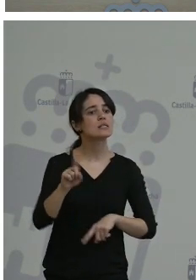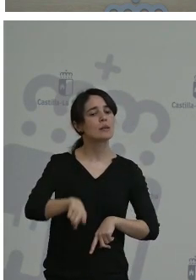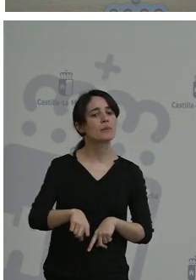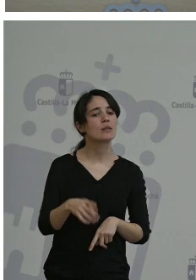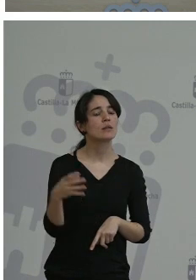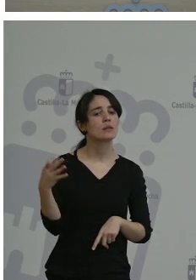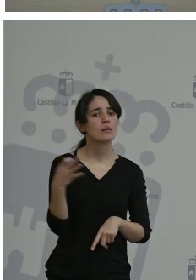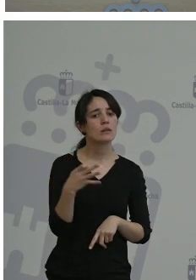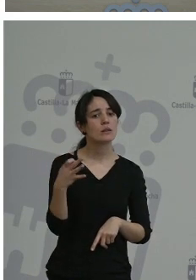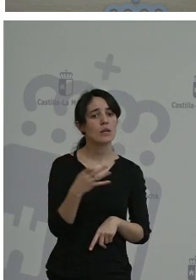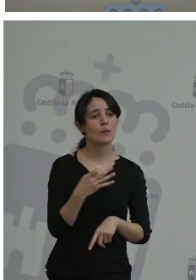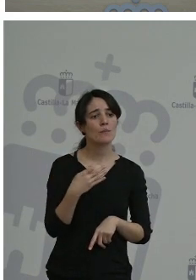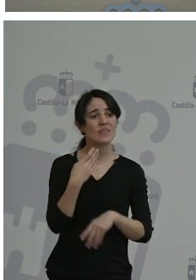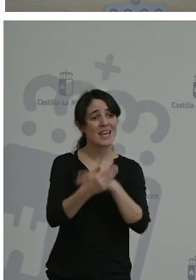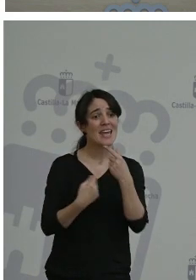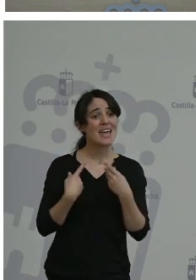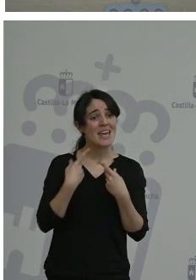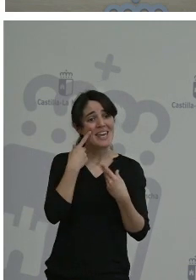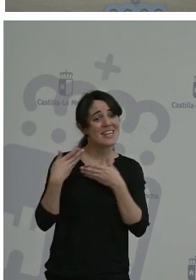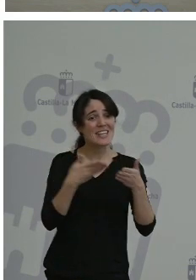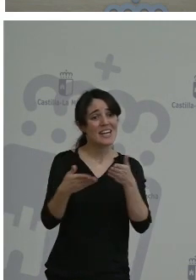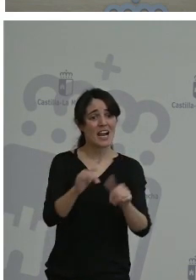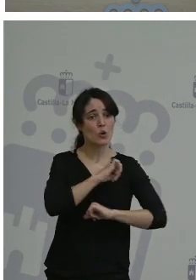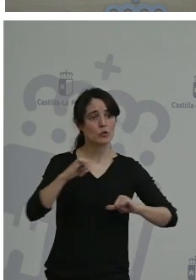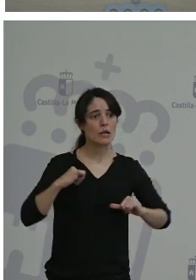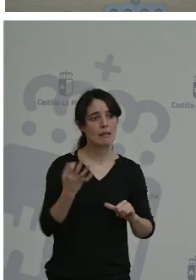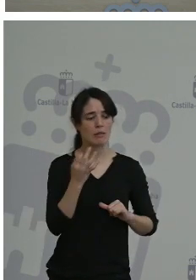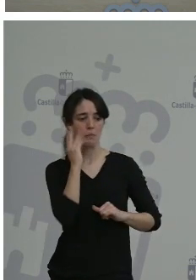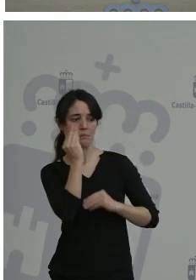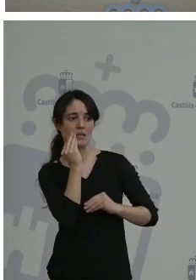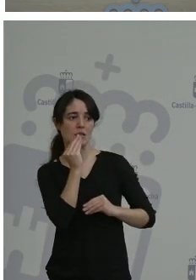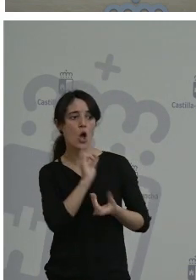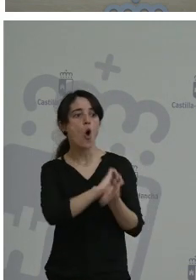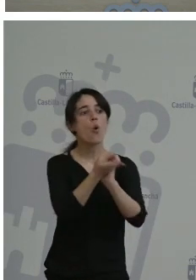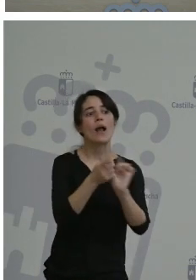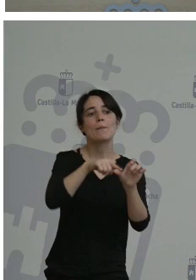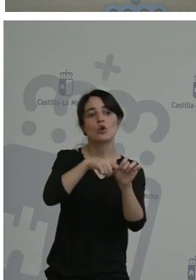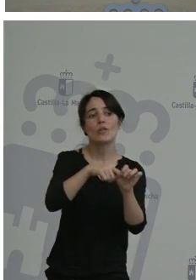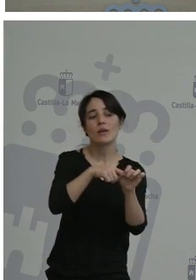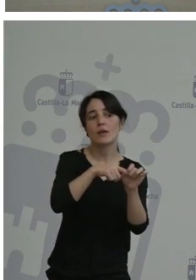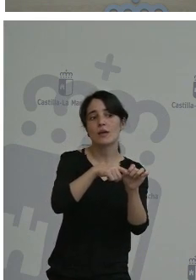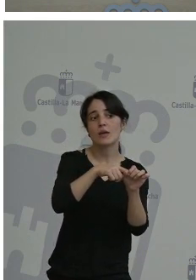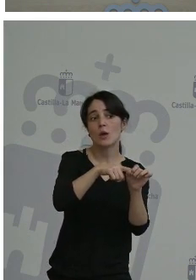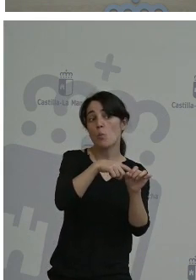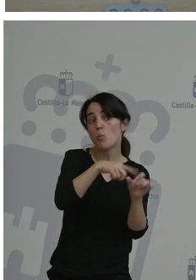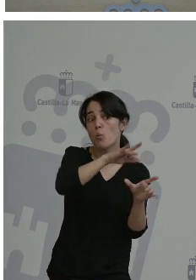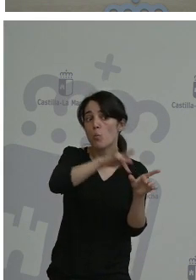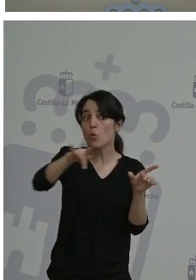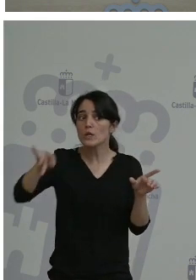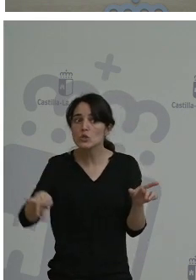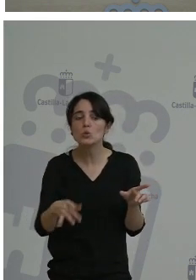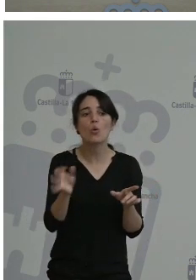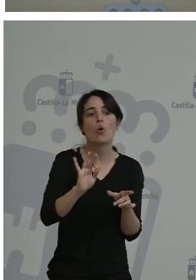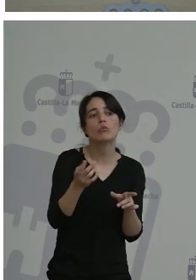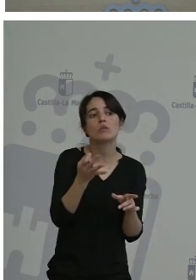dentro de este itinerario personalizado pues a lo mejor cambios de puestos y tendremos que adaptarnos a las capacidades que las personas